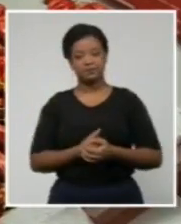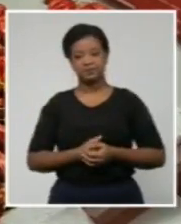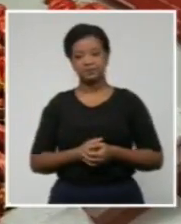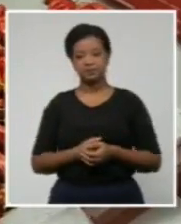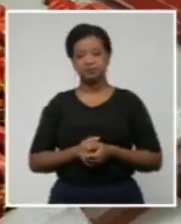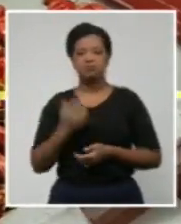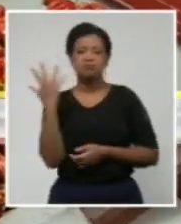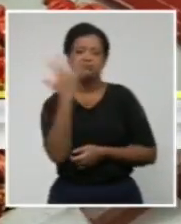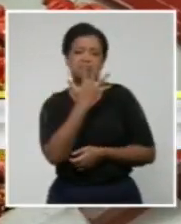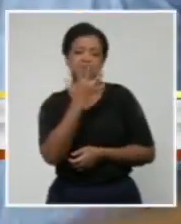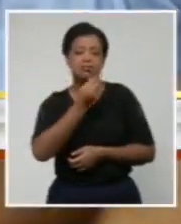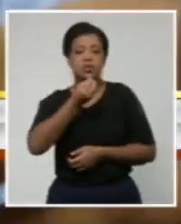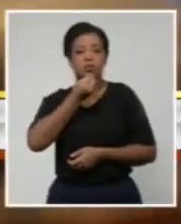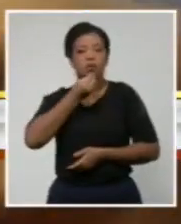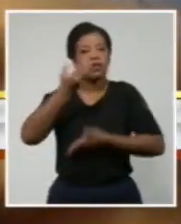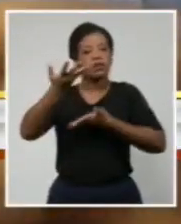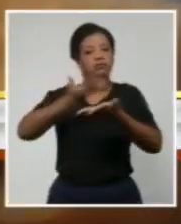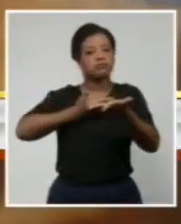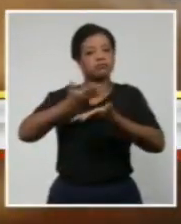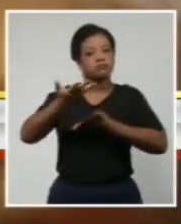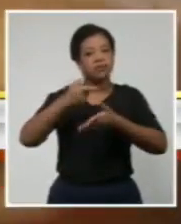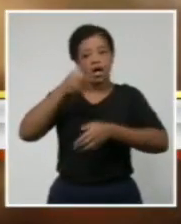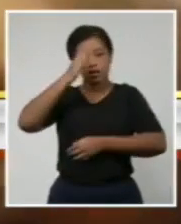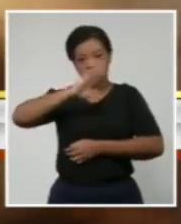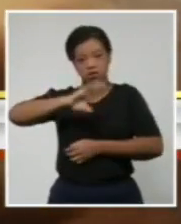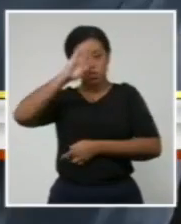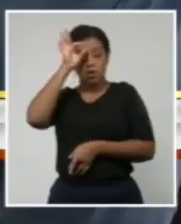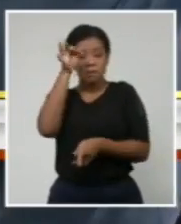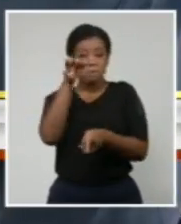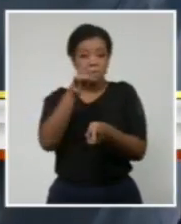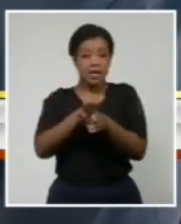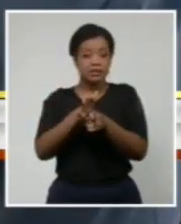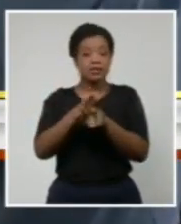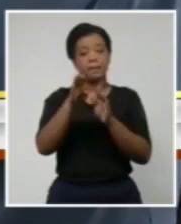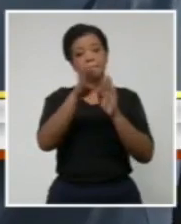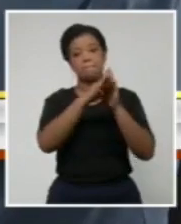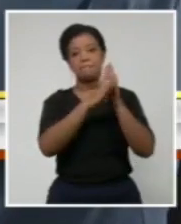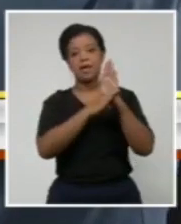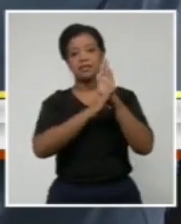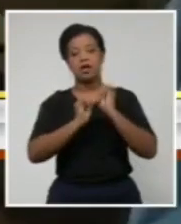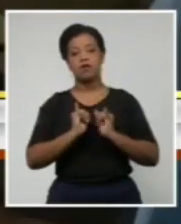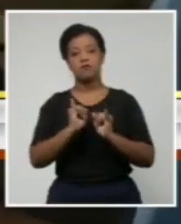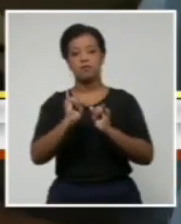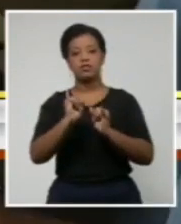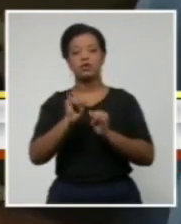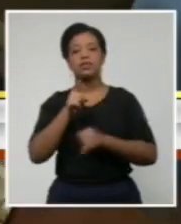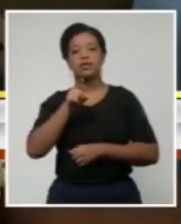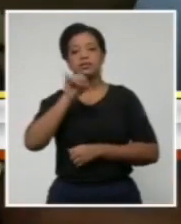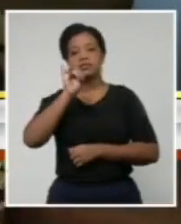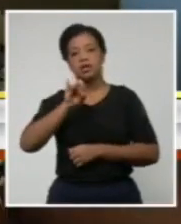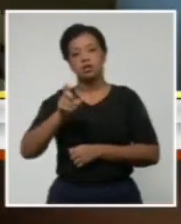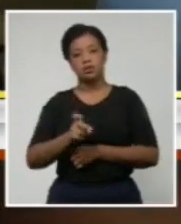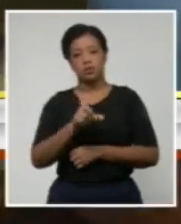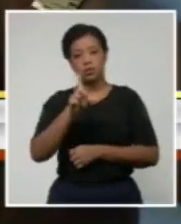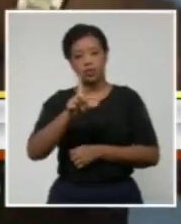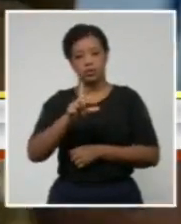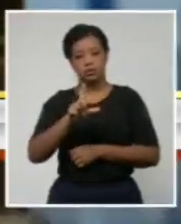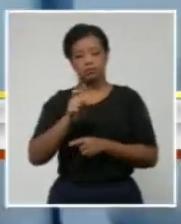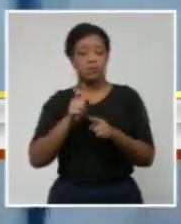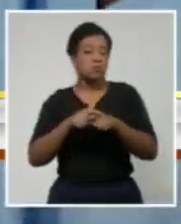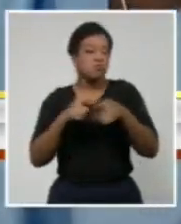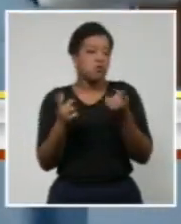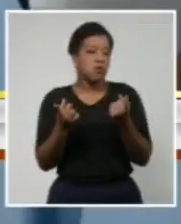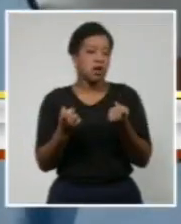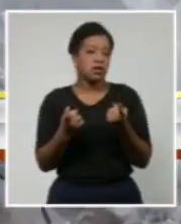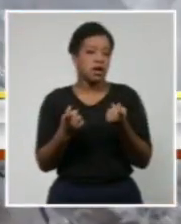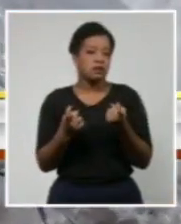quiénes podrán importar o exportar en Cuba a partir de las medidas anunciadas el pasado 17 de julio. ¿Por qué es necesaria